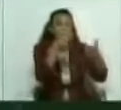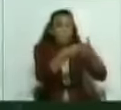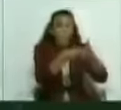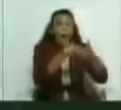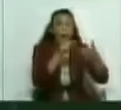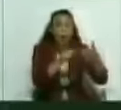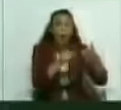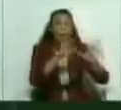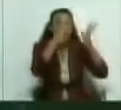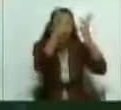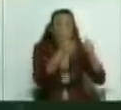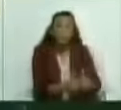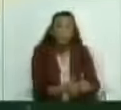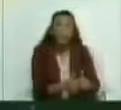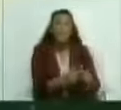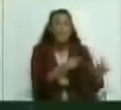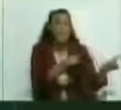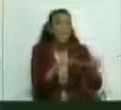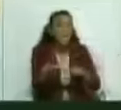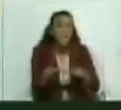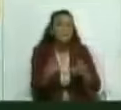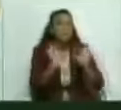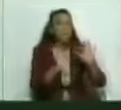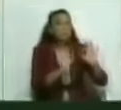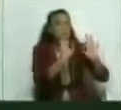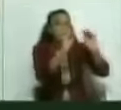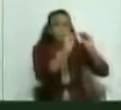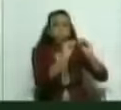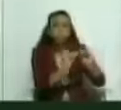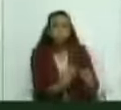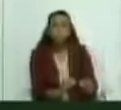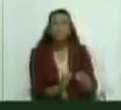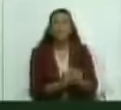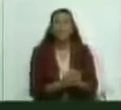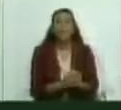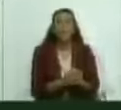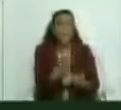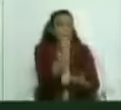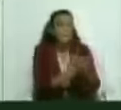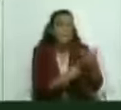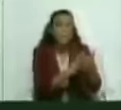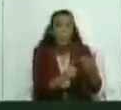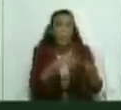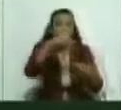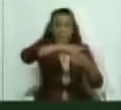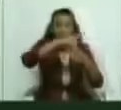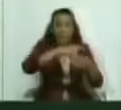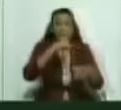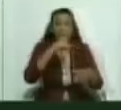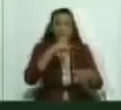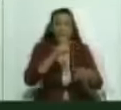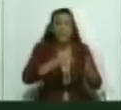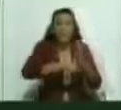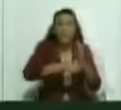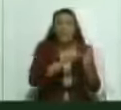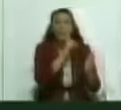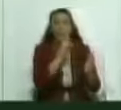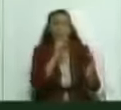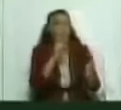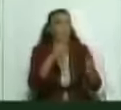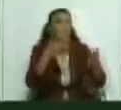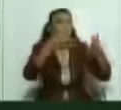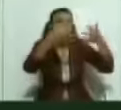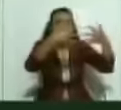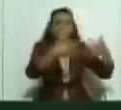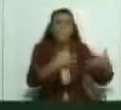es automatizado, ya las organizaciones con fines políticos han pues inscrito los datos dentro de este sistema. Tema de postulaciones,